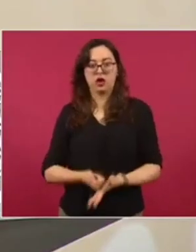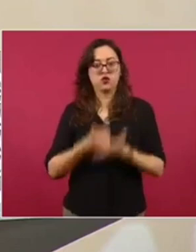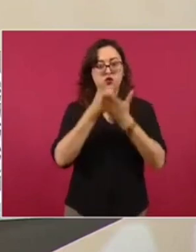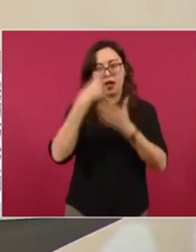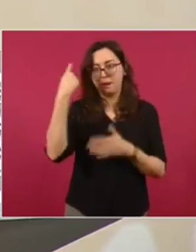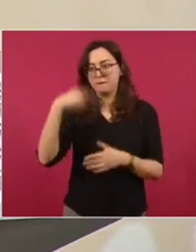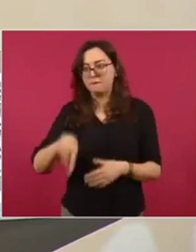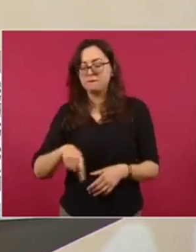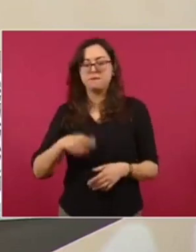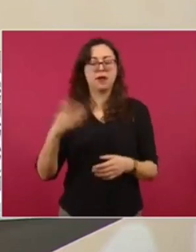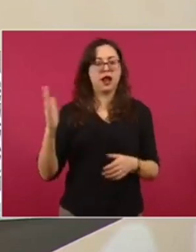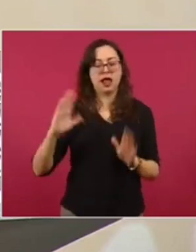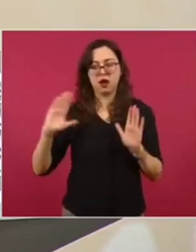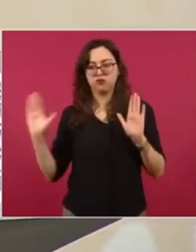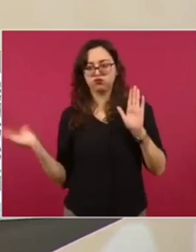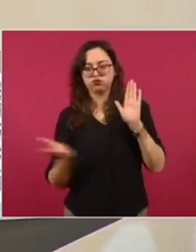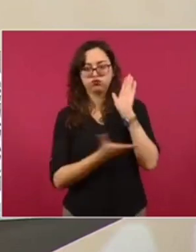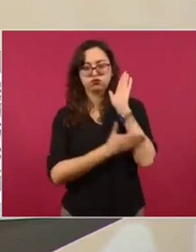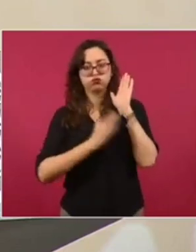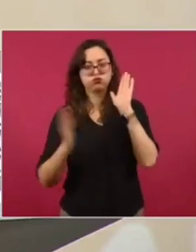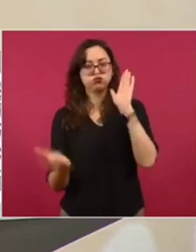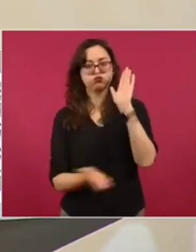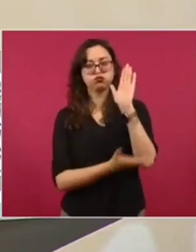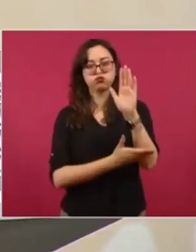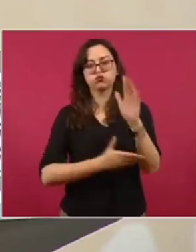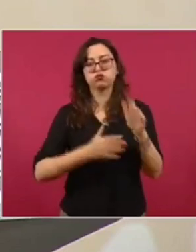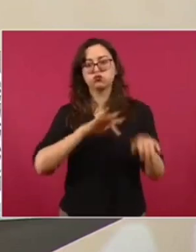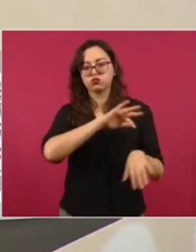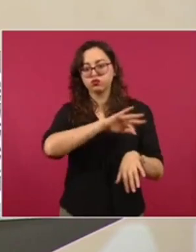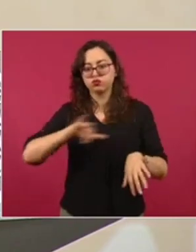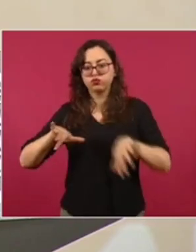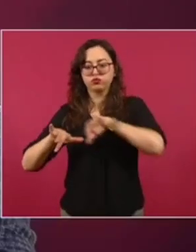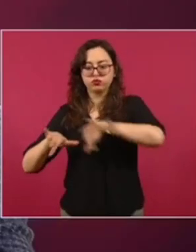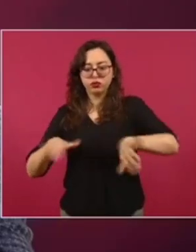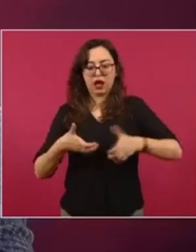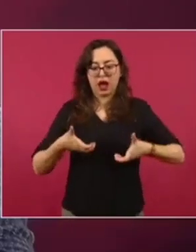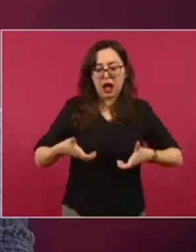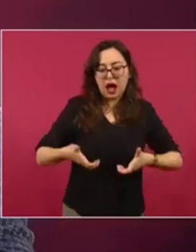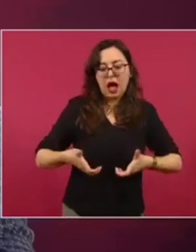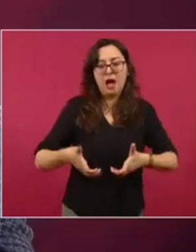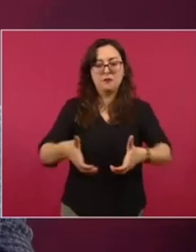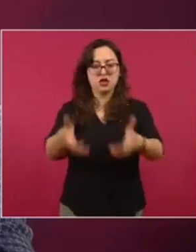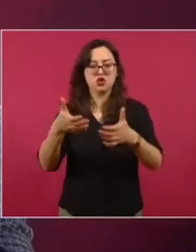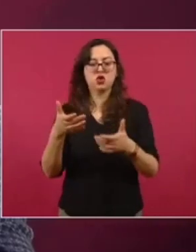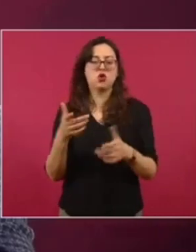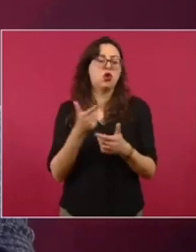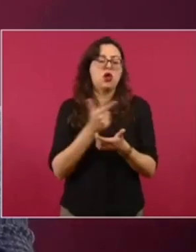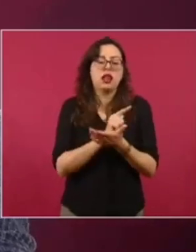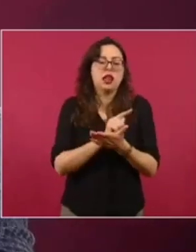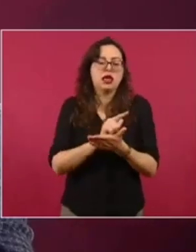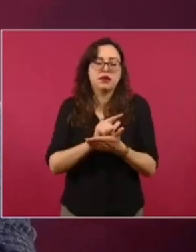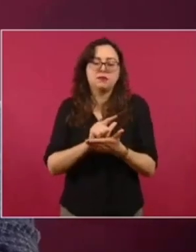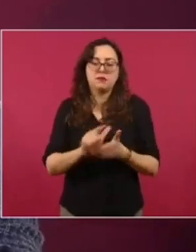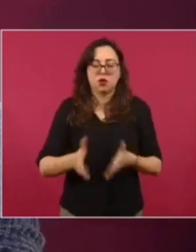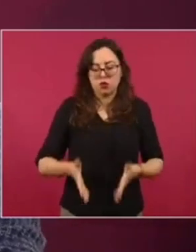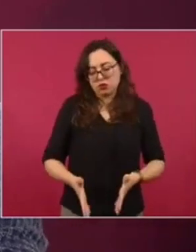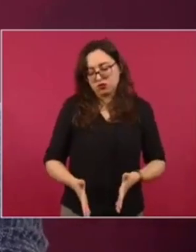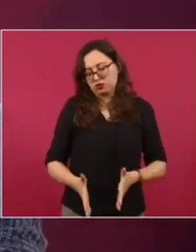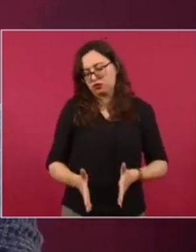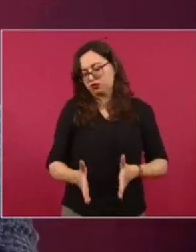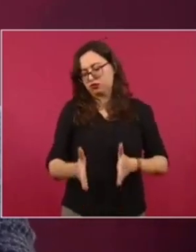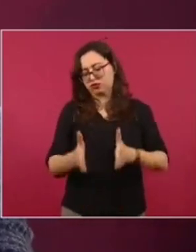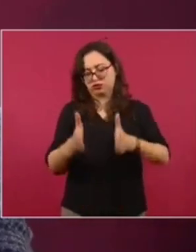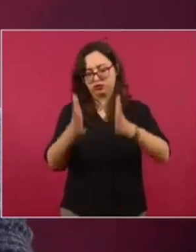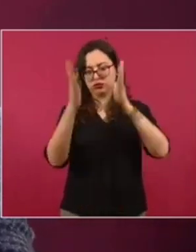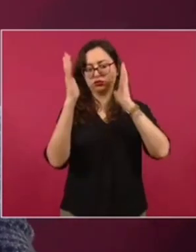despalme, limpieza y habilitación de las áreas para el salvamento arqueológico. El